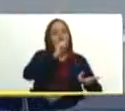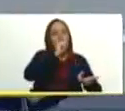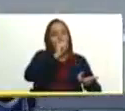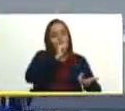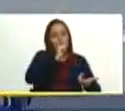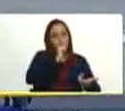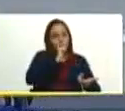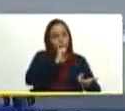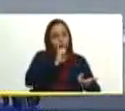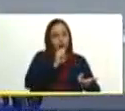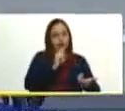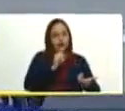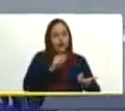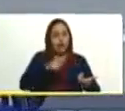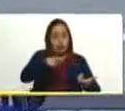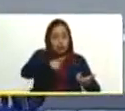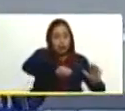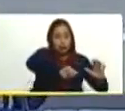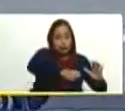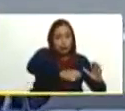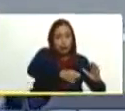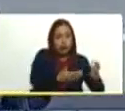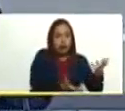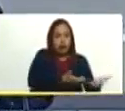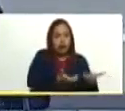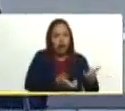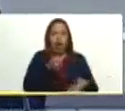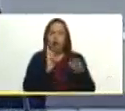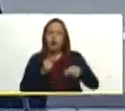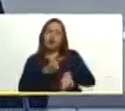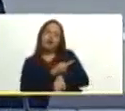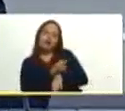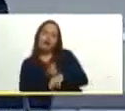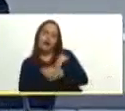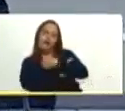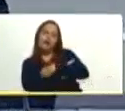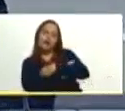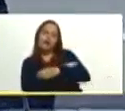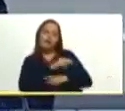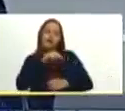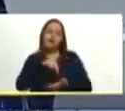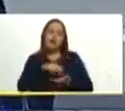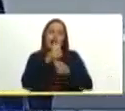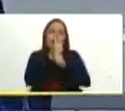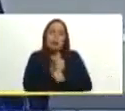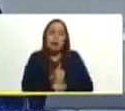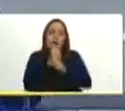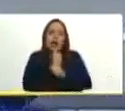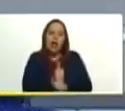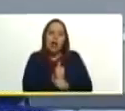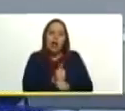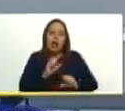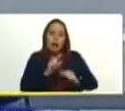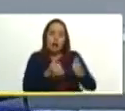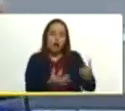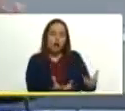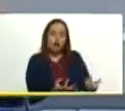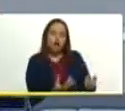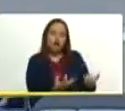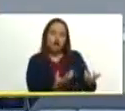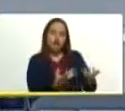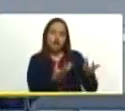en su cocina, toma ciertos minutos antes de que esa agua se transforme en vapor de